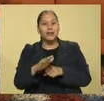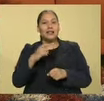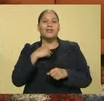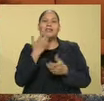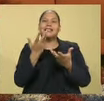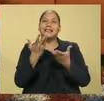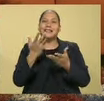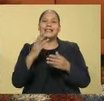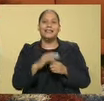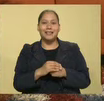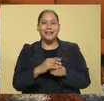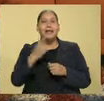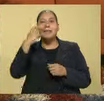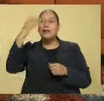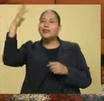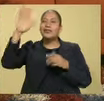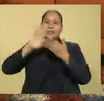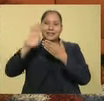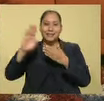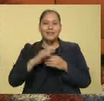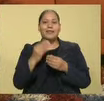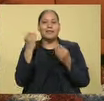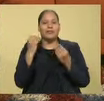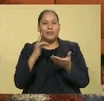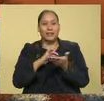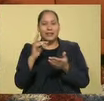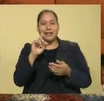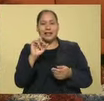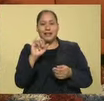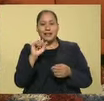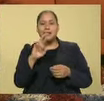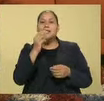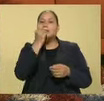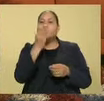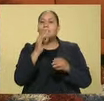verlo. Para taparnos del sol. Así es. Muchísimas gracias, Desi. Un beso, nos vemos mañana. Que tengan un excelente día.